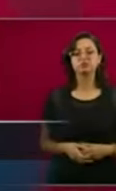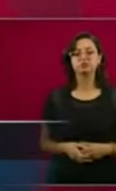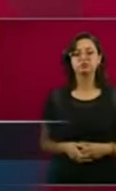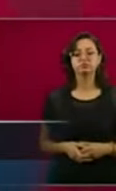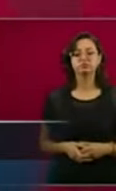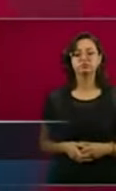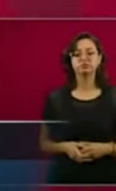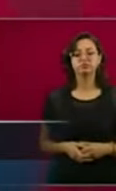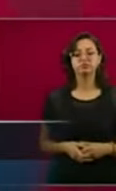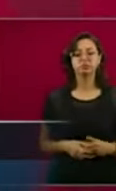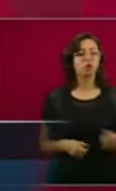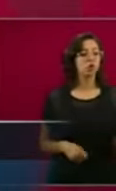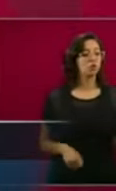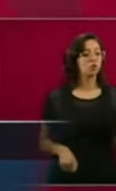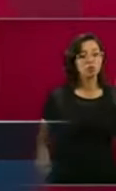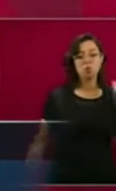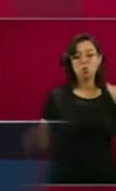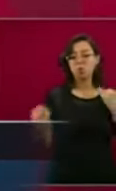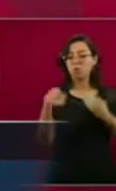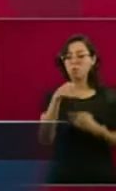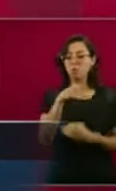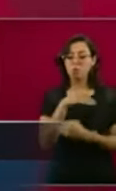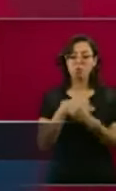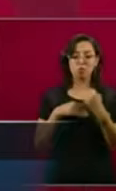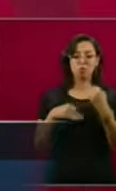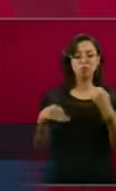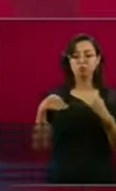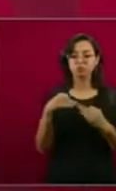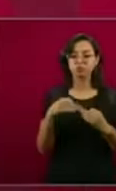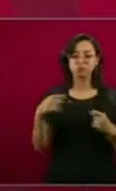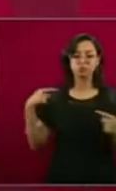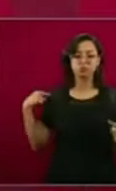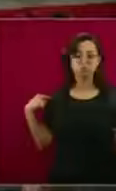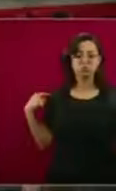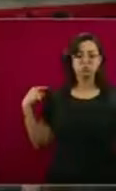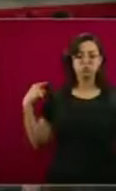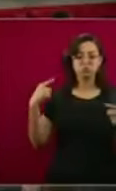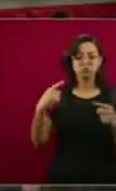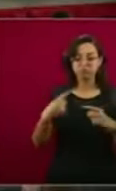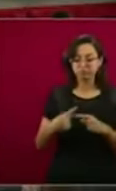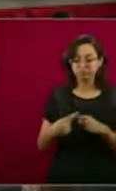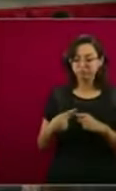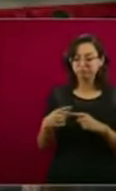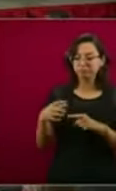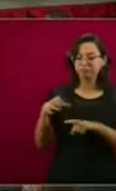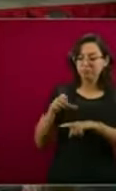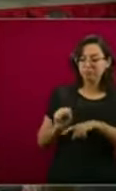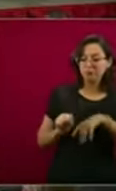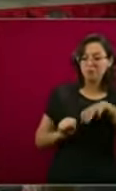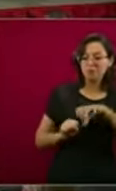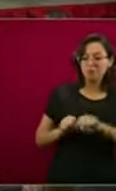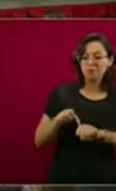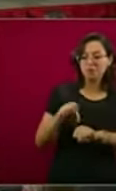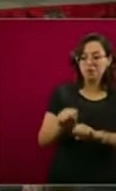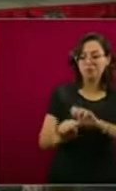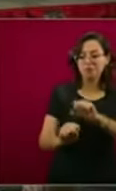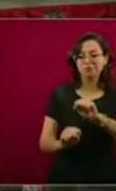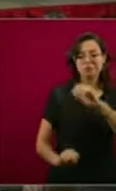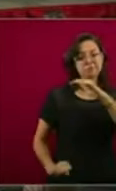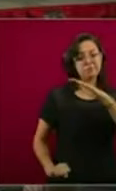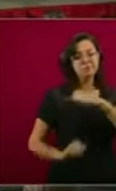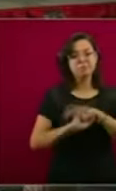domar la pandemia y la gente se está cuidando. Ahí está la clave de que no haya